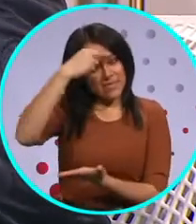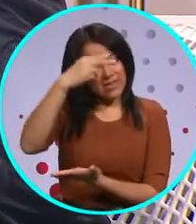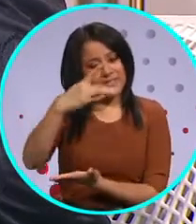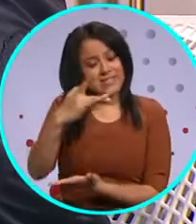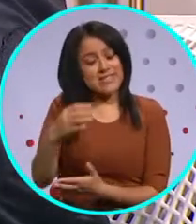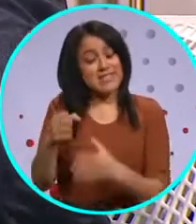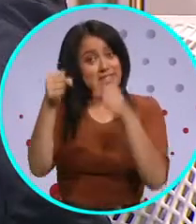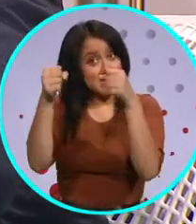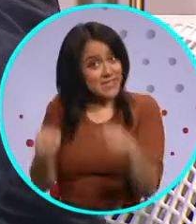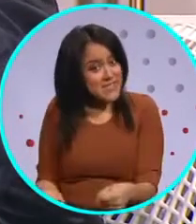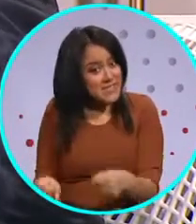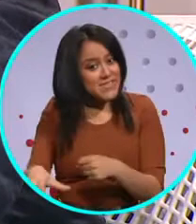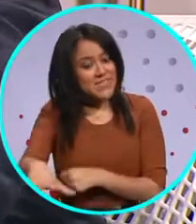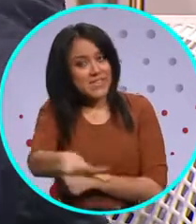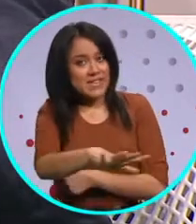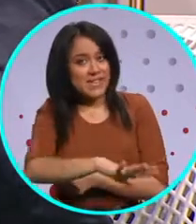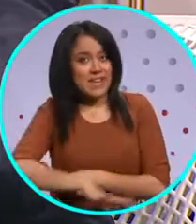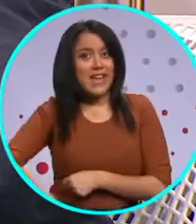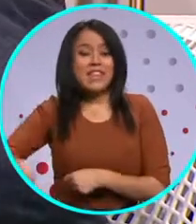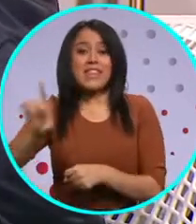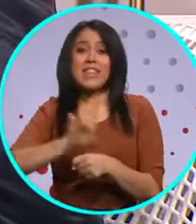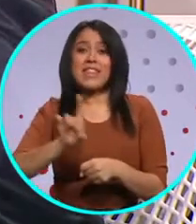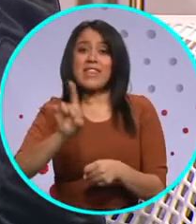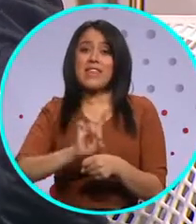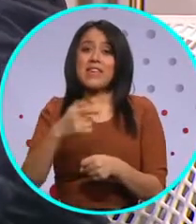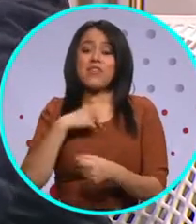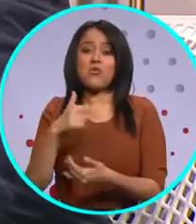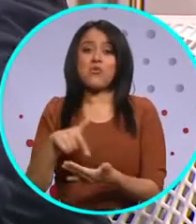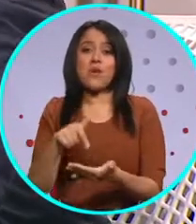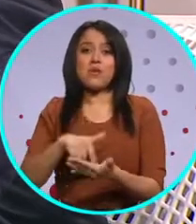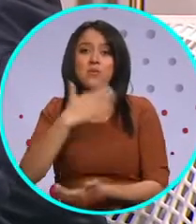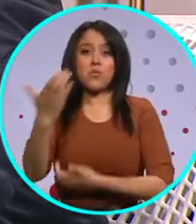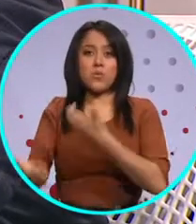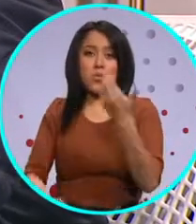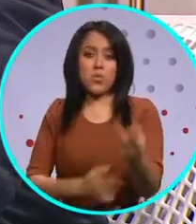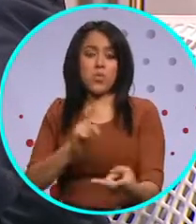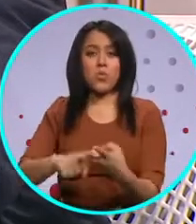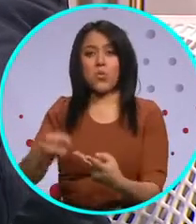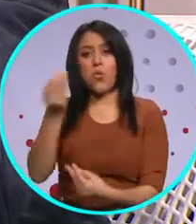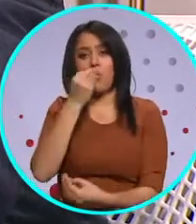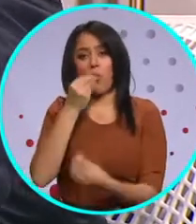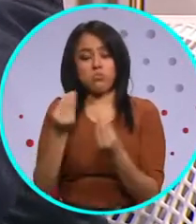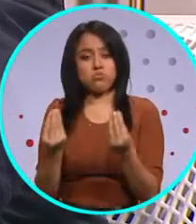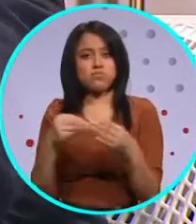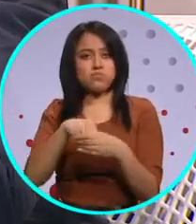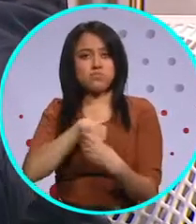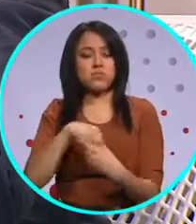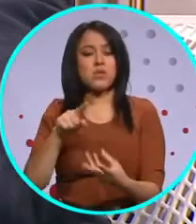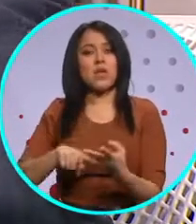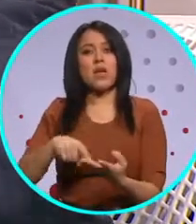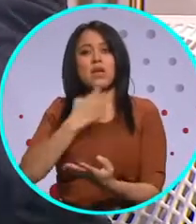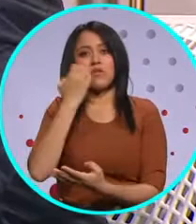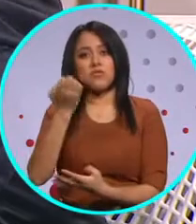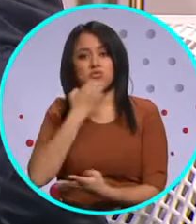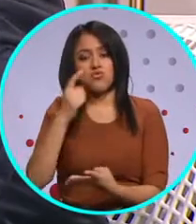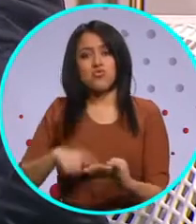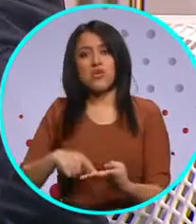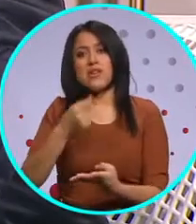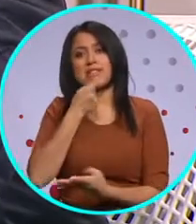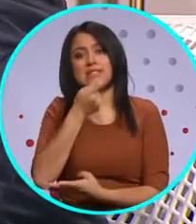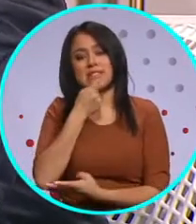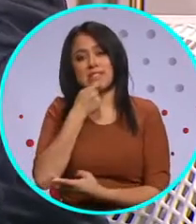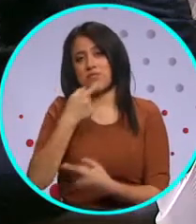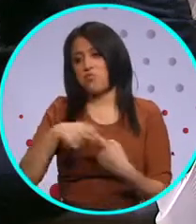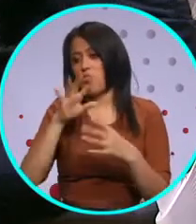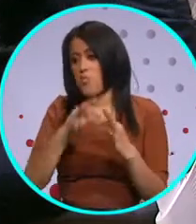capaz en donde se desarrolla normalmente los centros comerciales los centros gastronómicos están ya en otras escuelas los jardines en verano en las casas que son